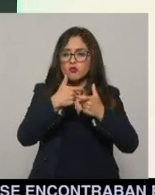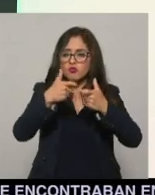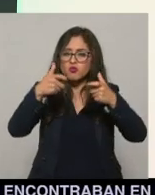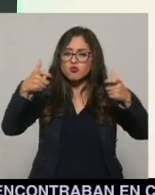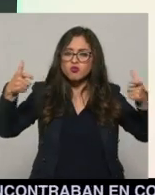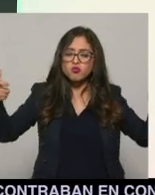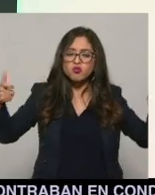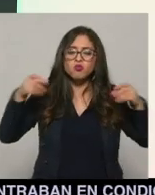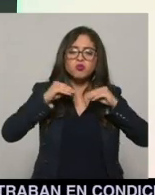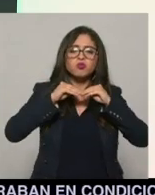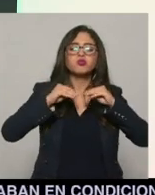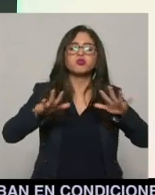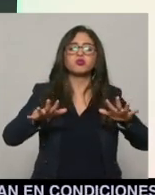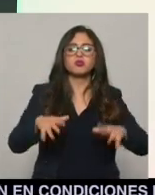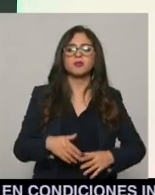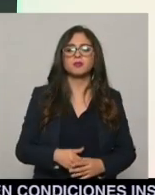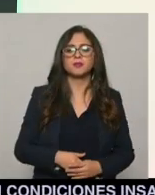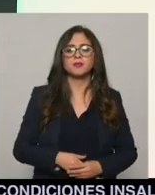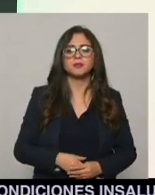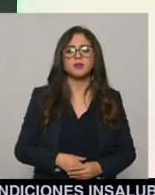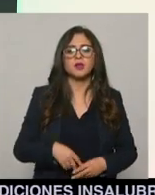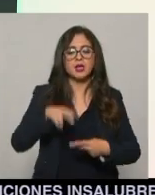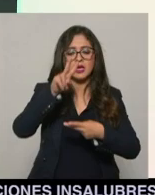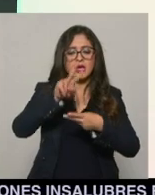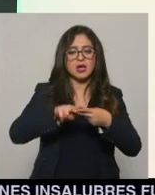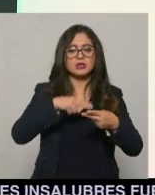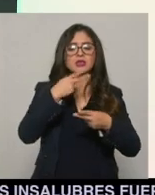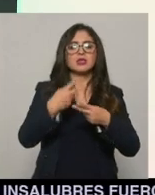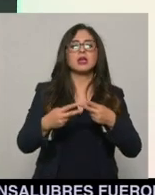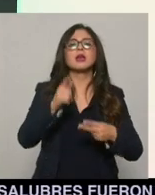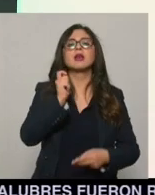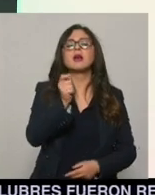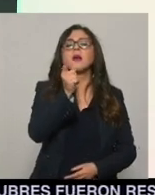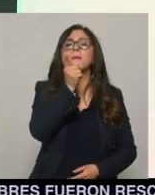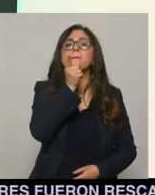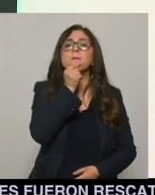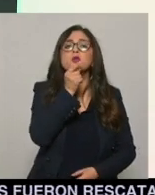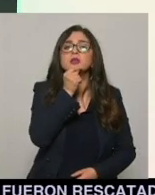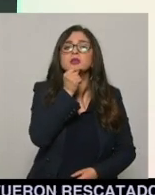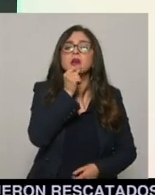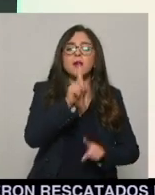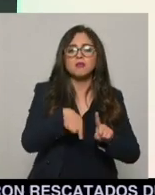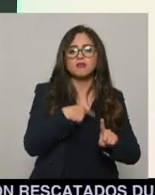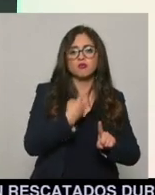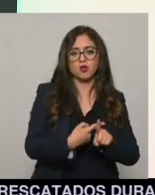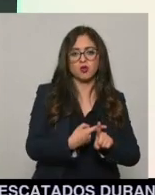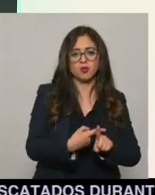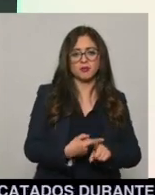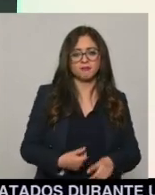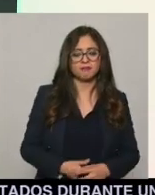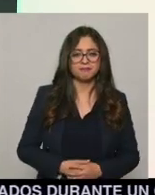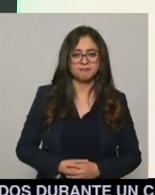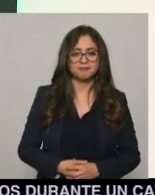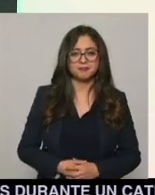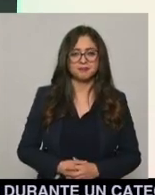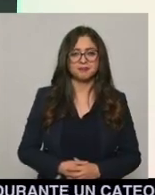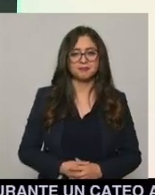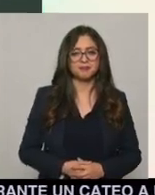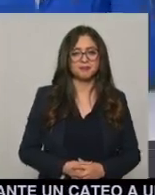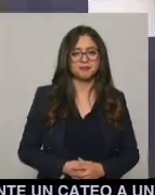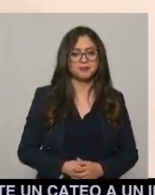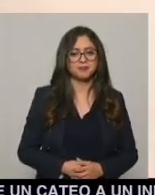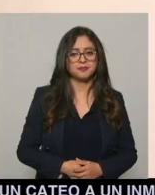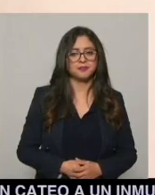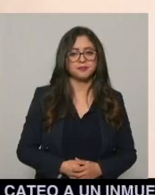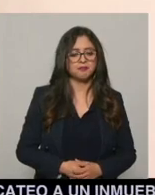haciendo viral, es hashtag la policía viola. Fernando.